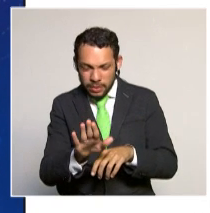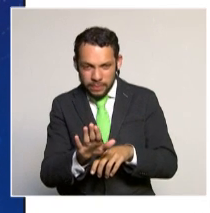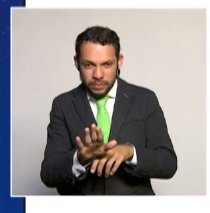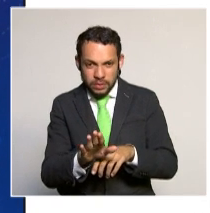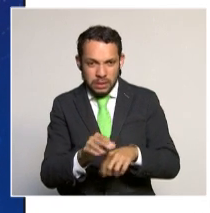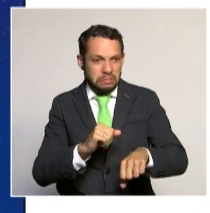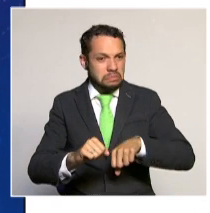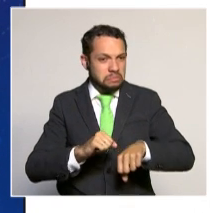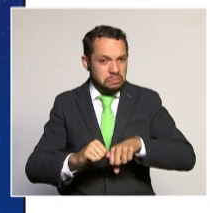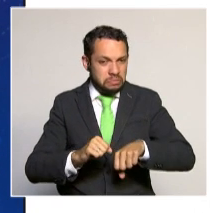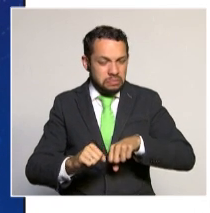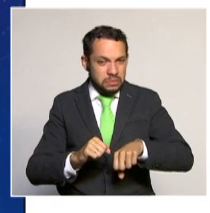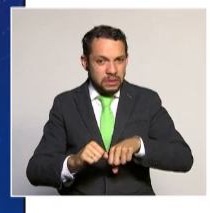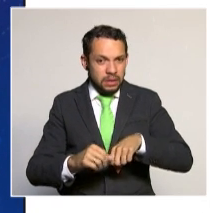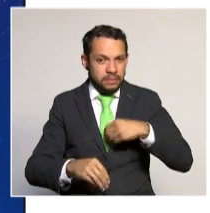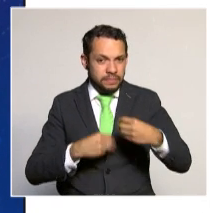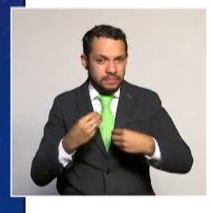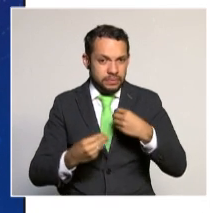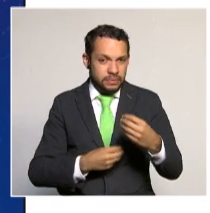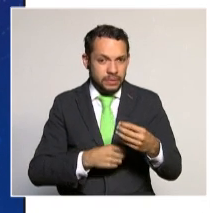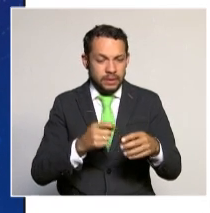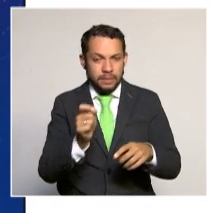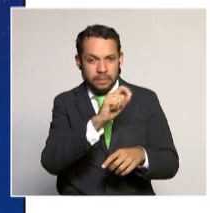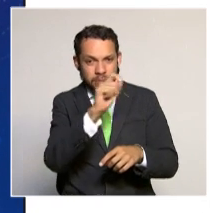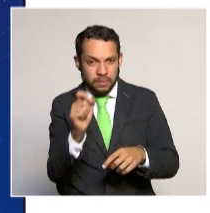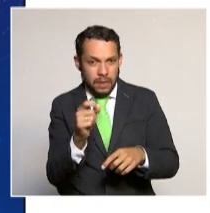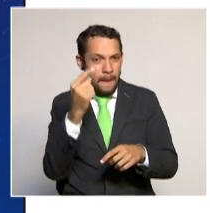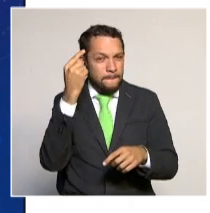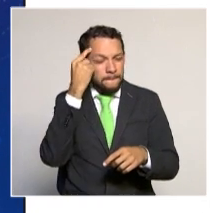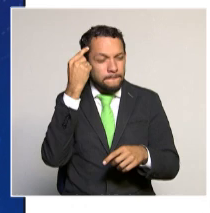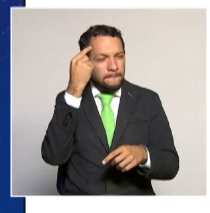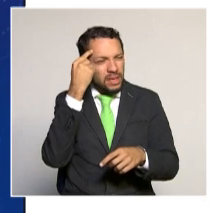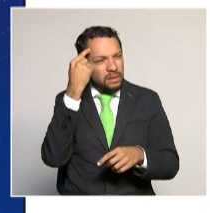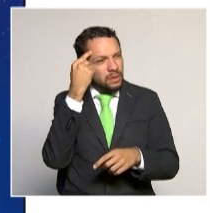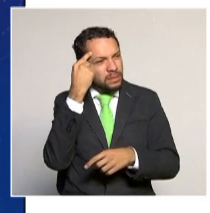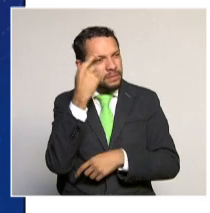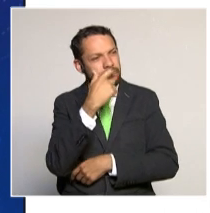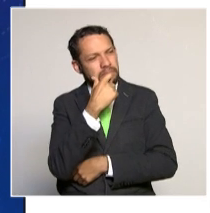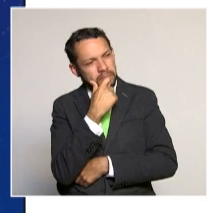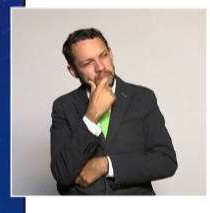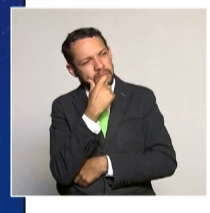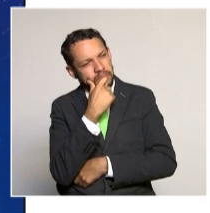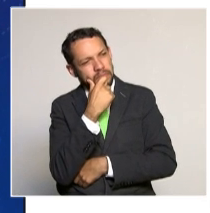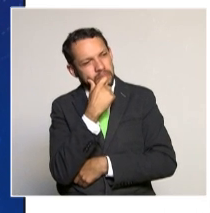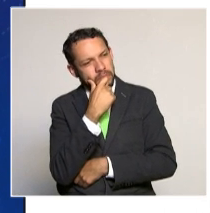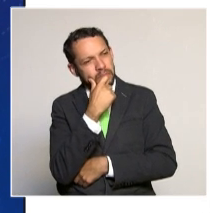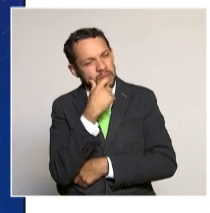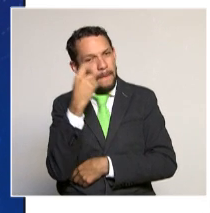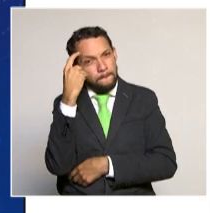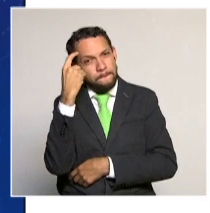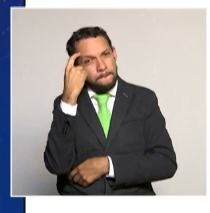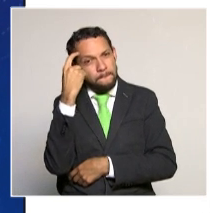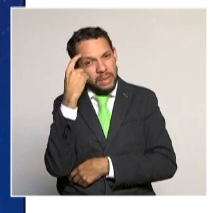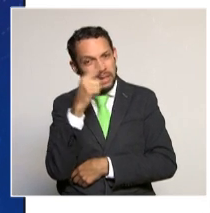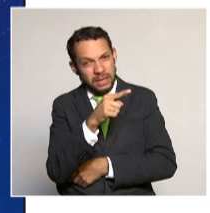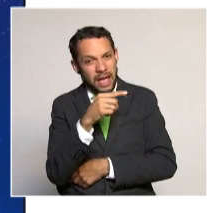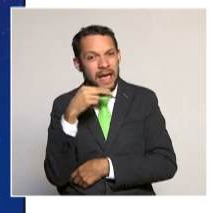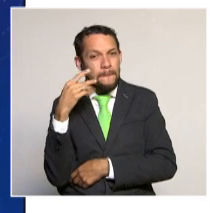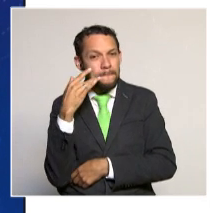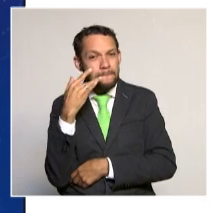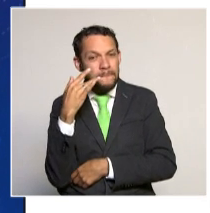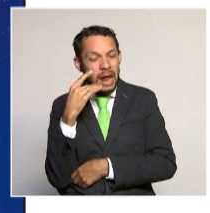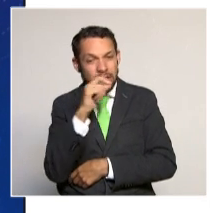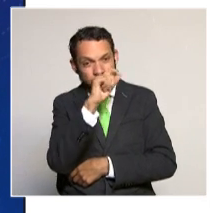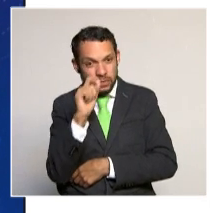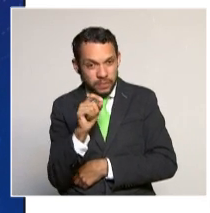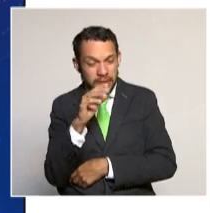utilizando la región de adelante, que coloque una raya para pensar sobre lo que le estamos comunicando en este entonces. Utilizará la región